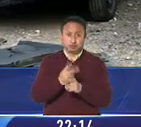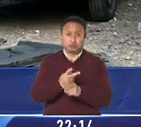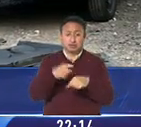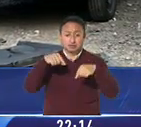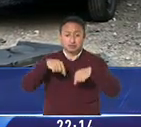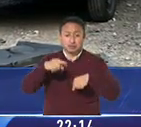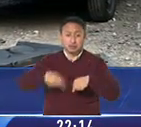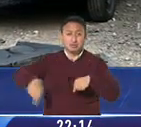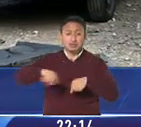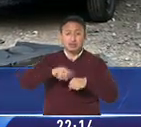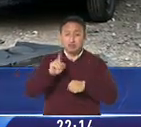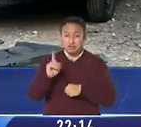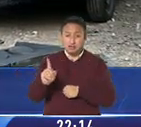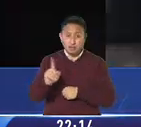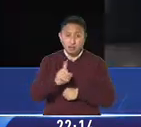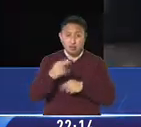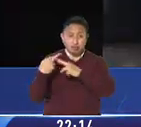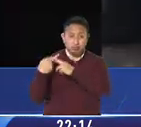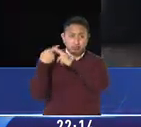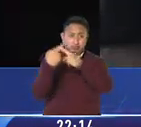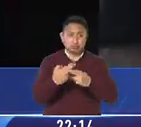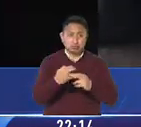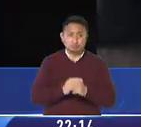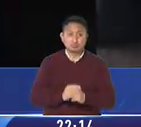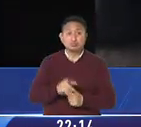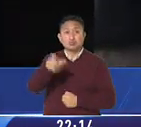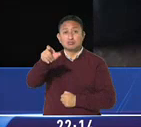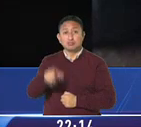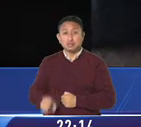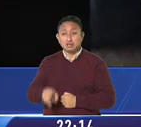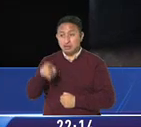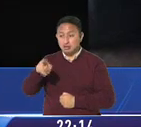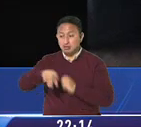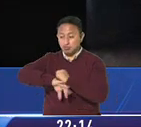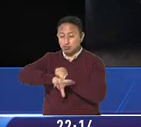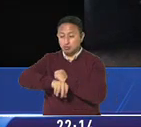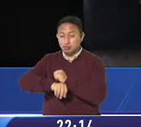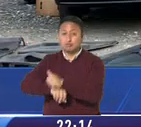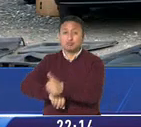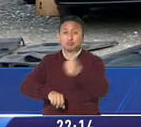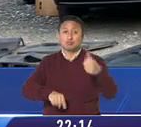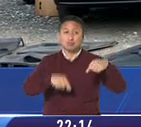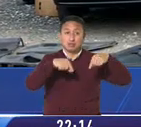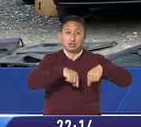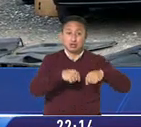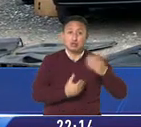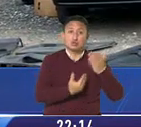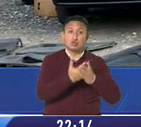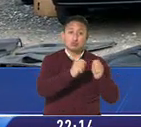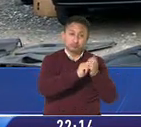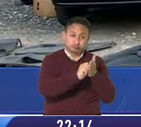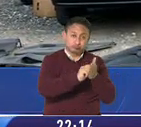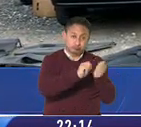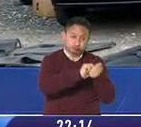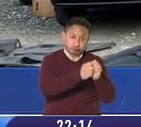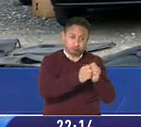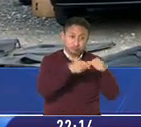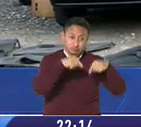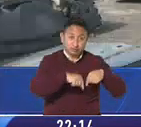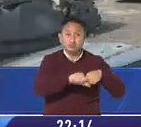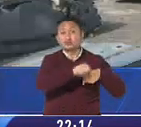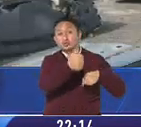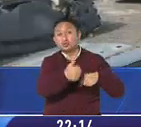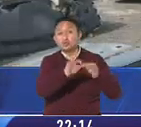sus integrantes roles y funciones. Unos se dedicaban a robar los vehículos, otros a darles nuevas identidades, así como a